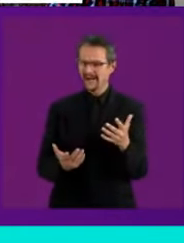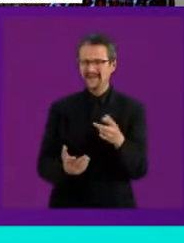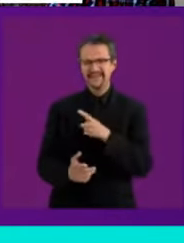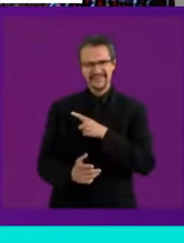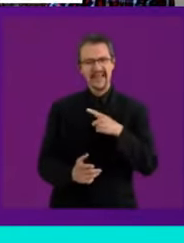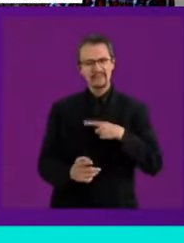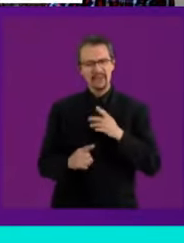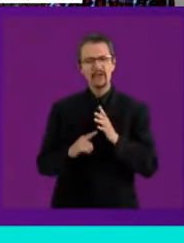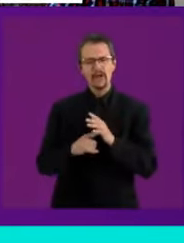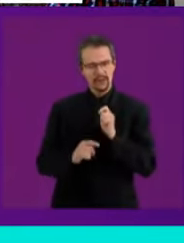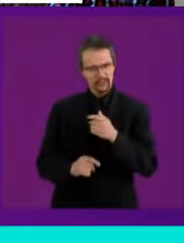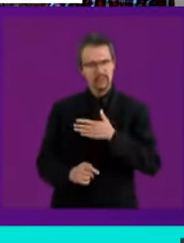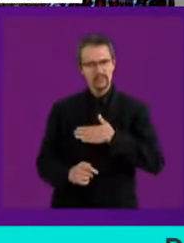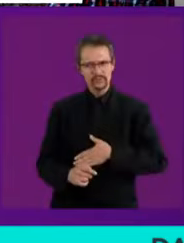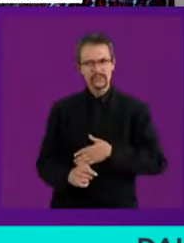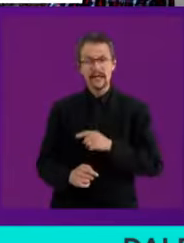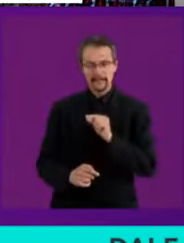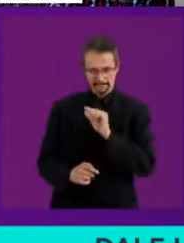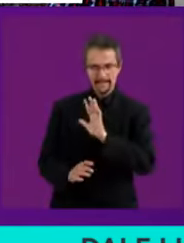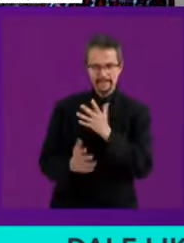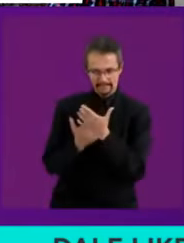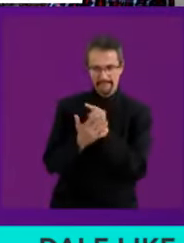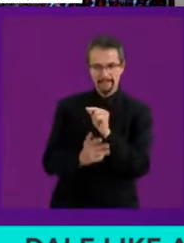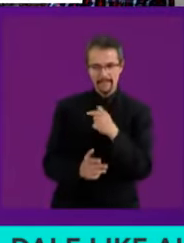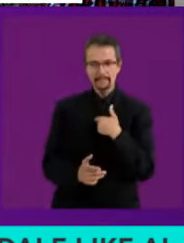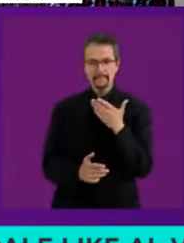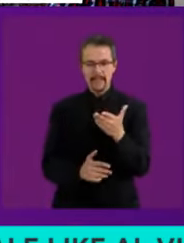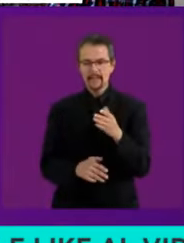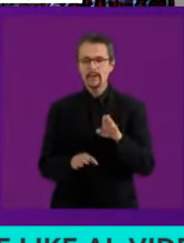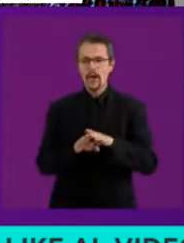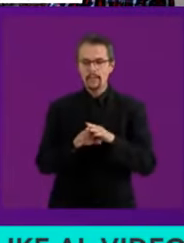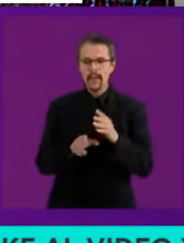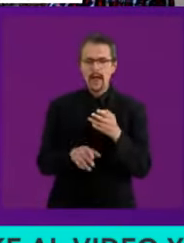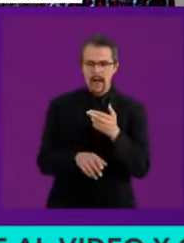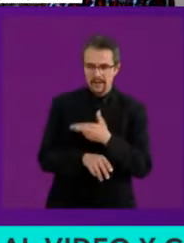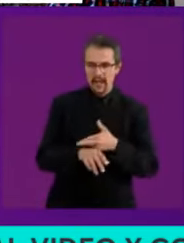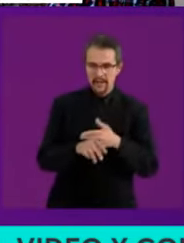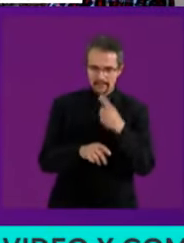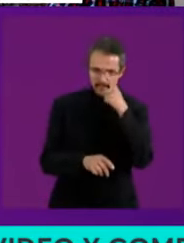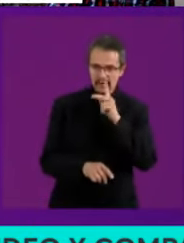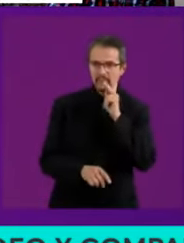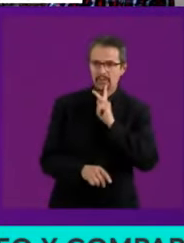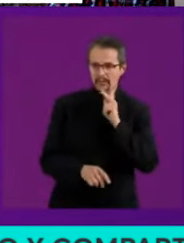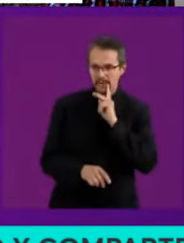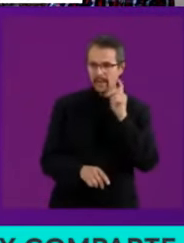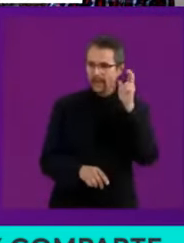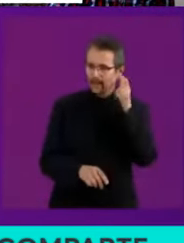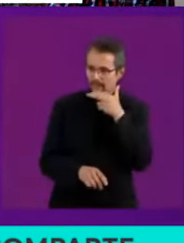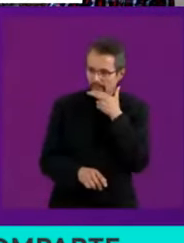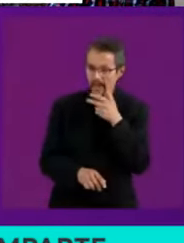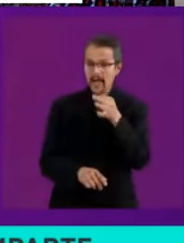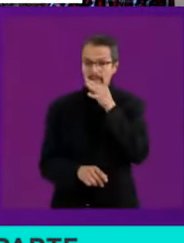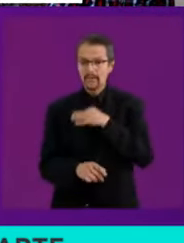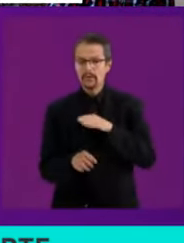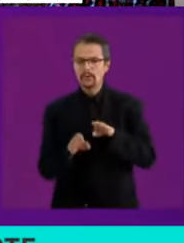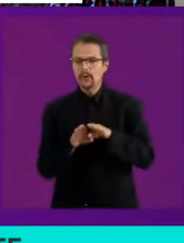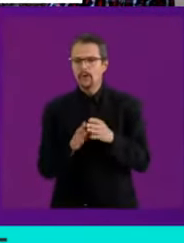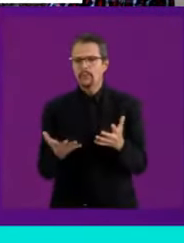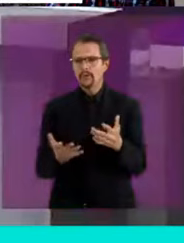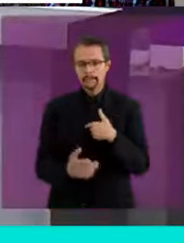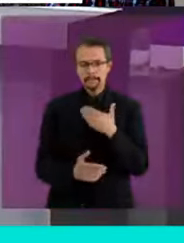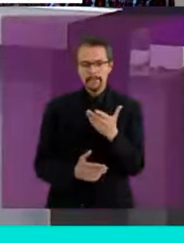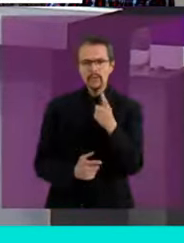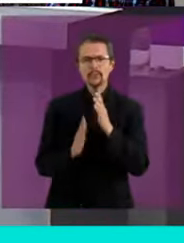relojes. Completamente. Ahorita voy a pedir ahora voy a pedir que me confirmen eso es el de les voy a pedir que me